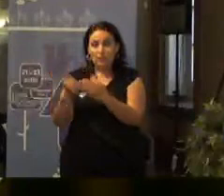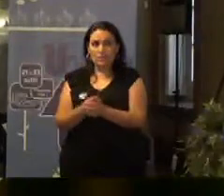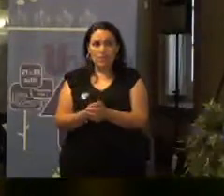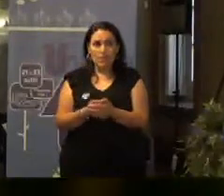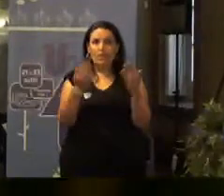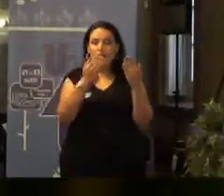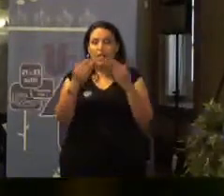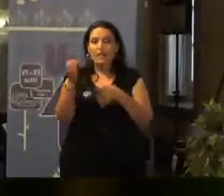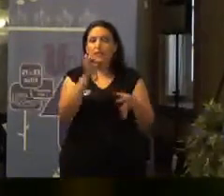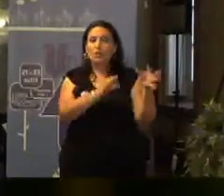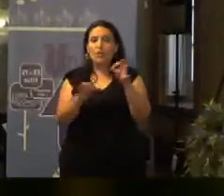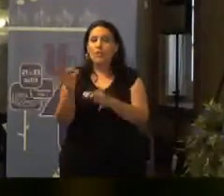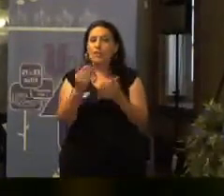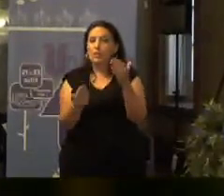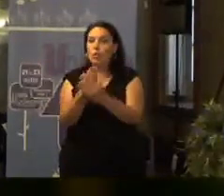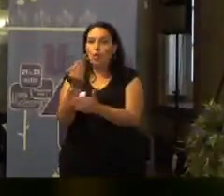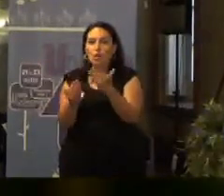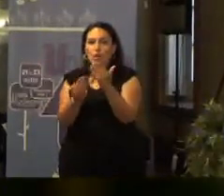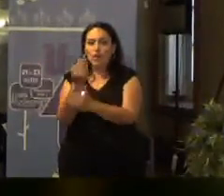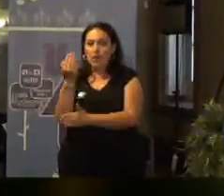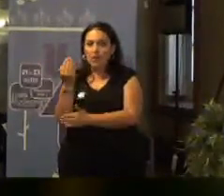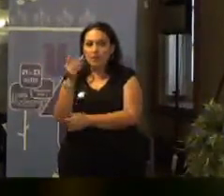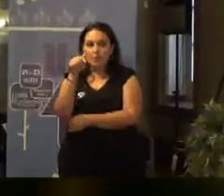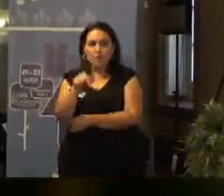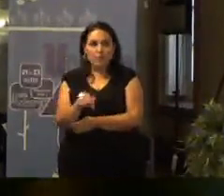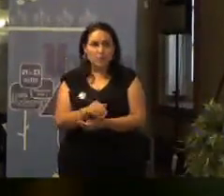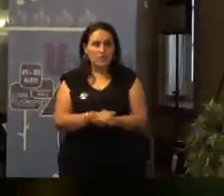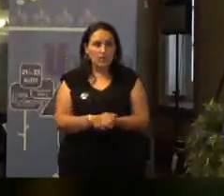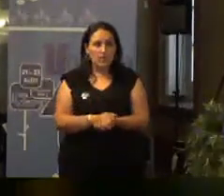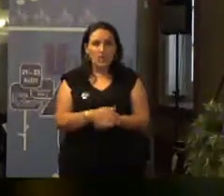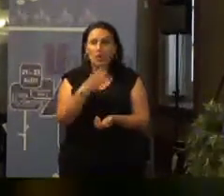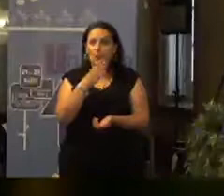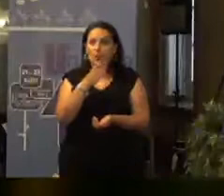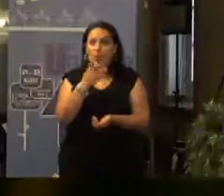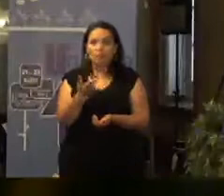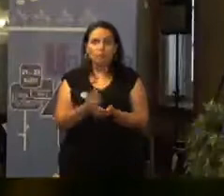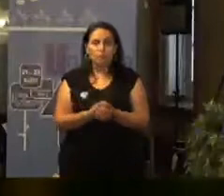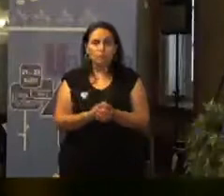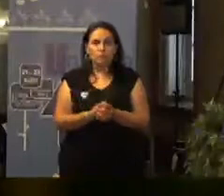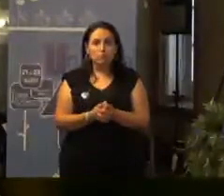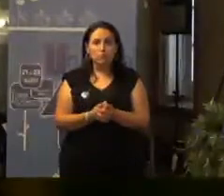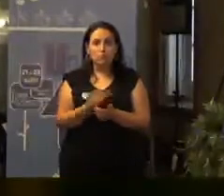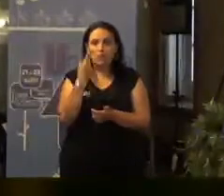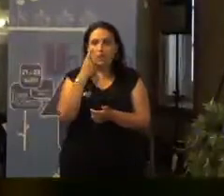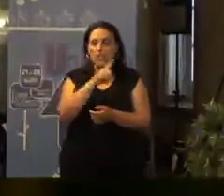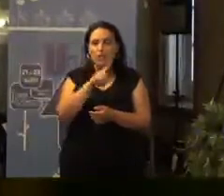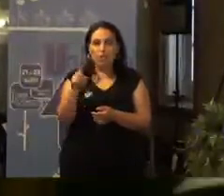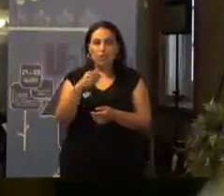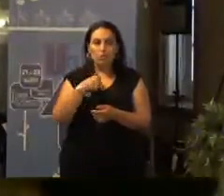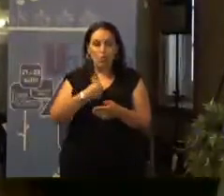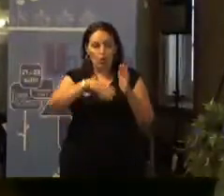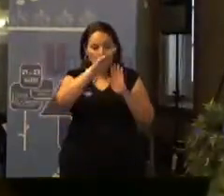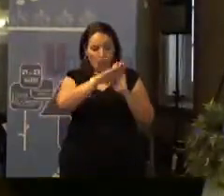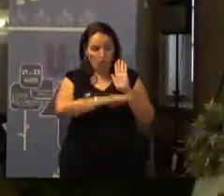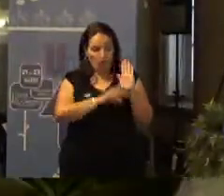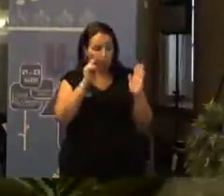a organización destas xornadas, que teñen unha densidade moi grande, non? Polo que puden ver no programa, aínda que